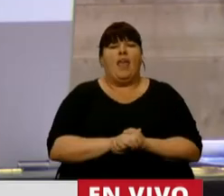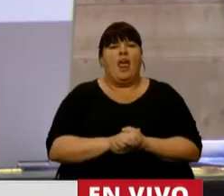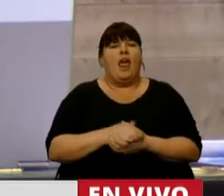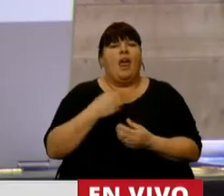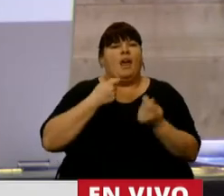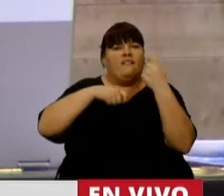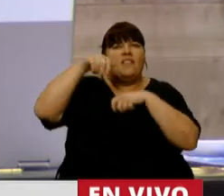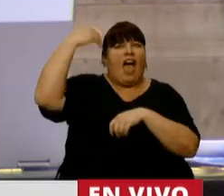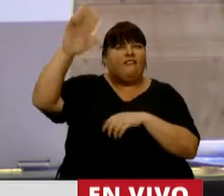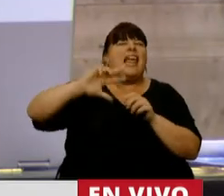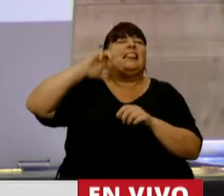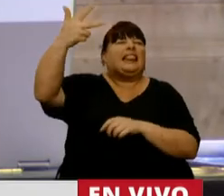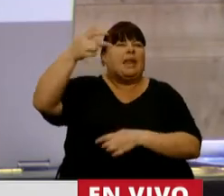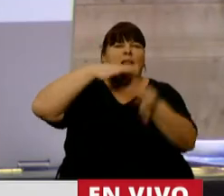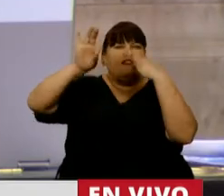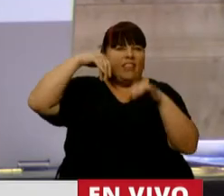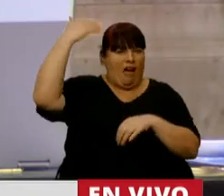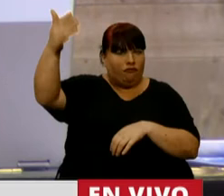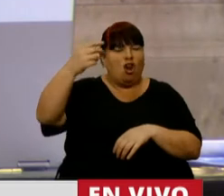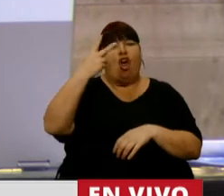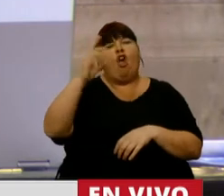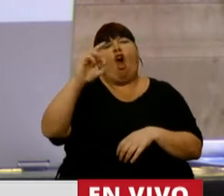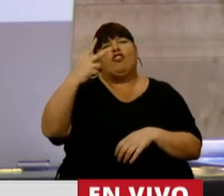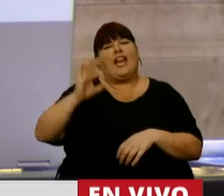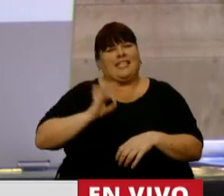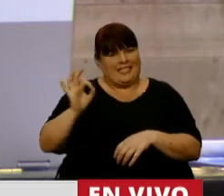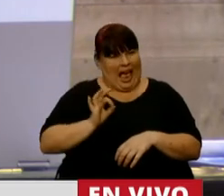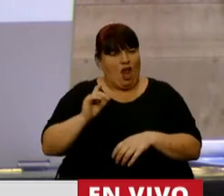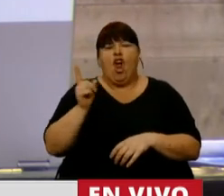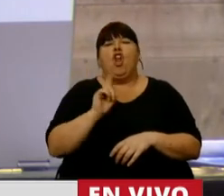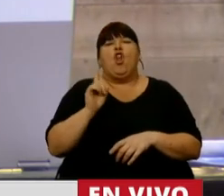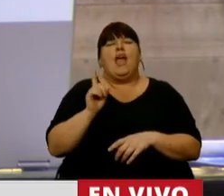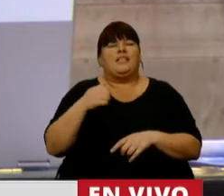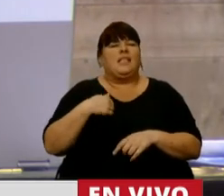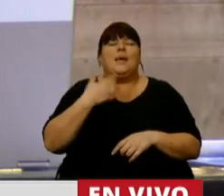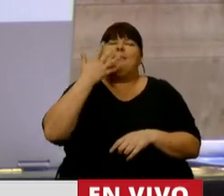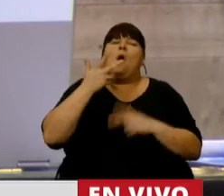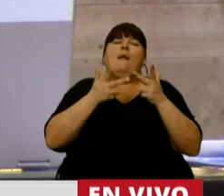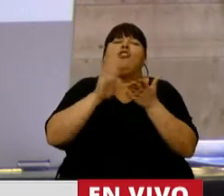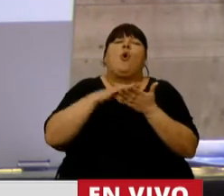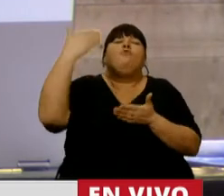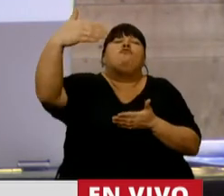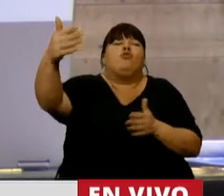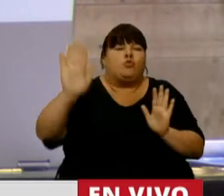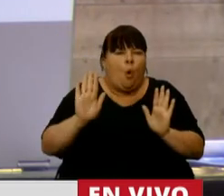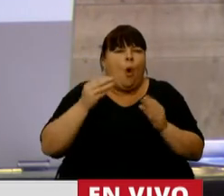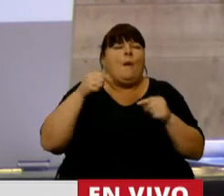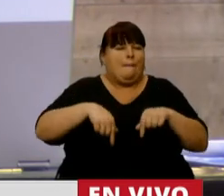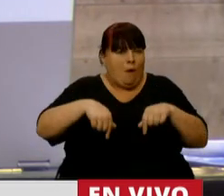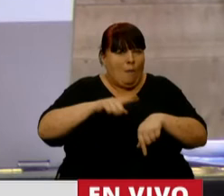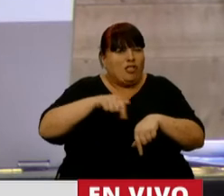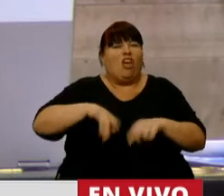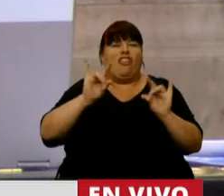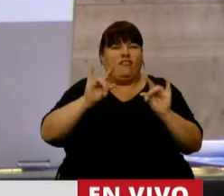potencial exportador triplicando las exportaciones en 2 o 3 años. Y no estamos hablando, a nosotros nos gusta hablar de futuro, porque el presente